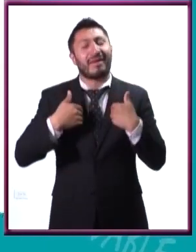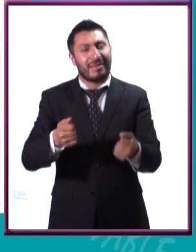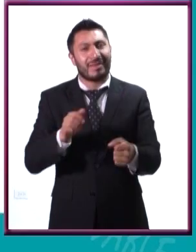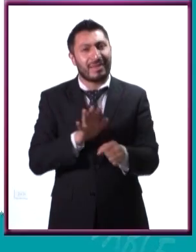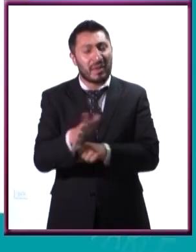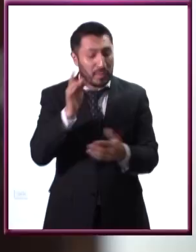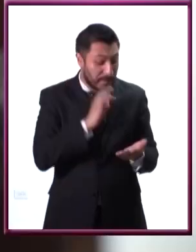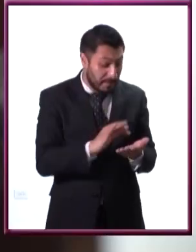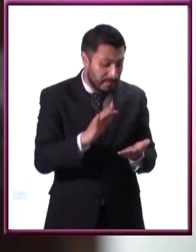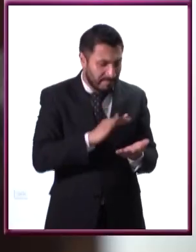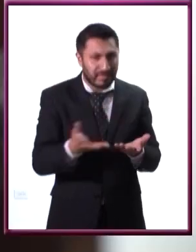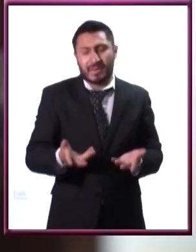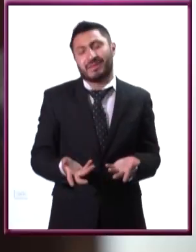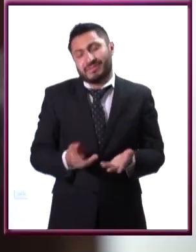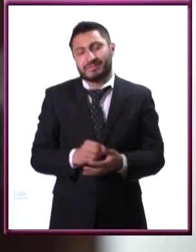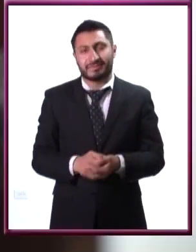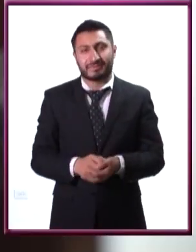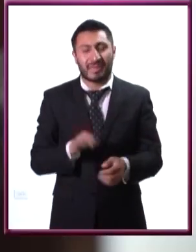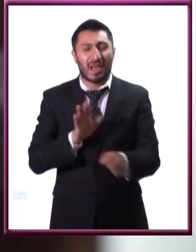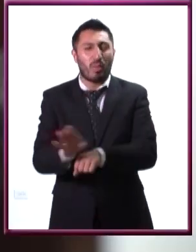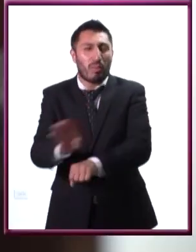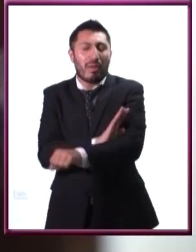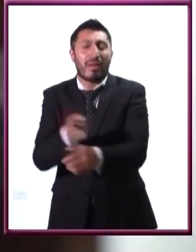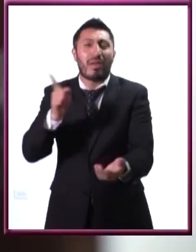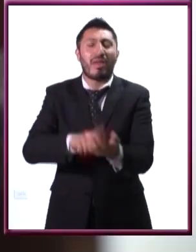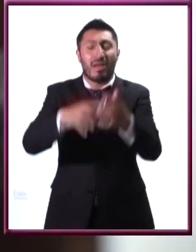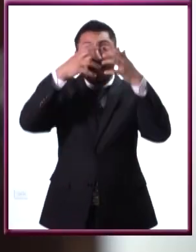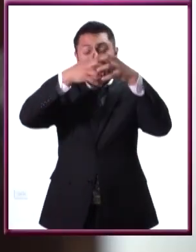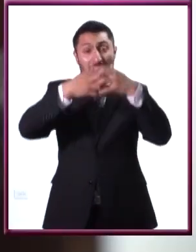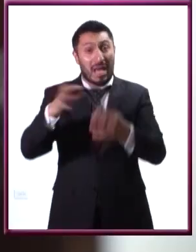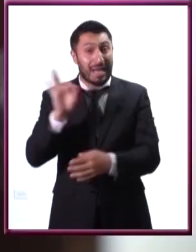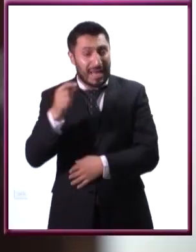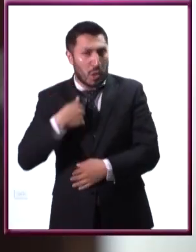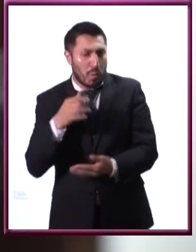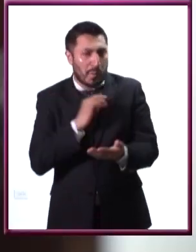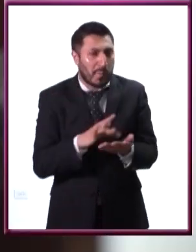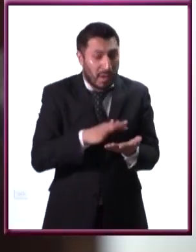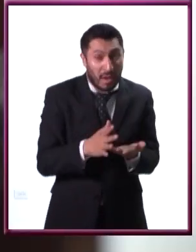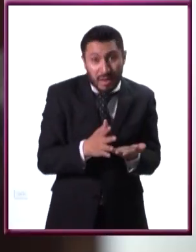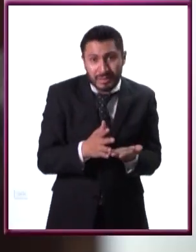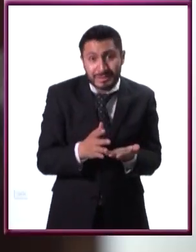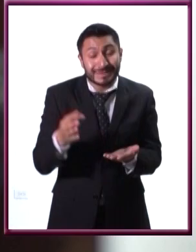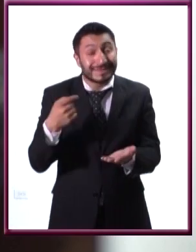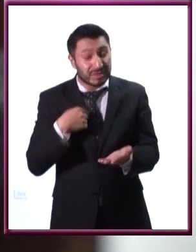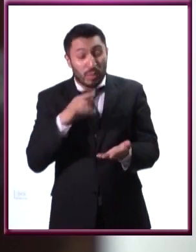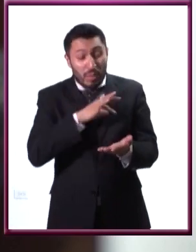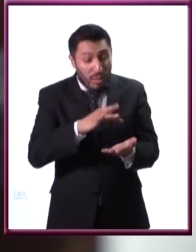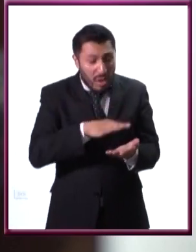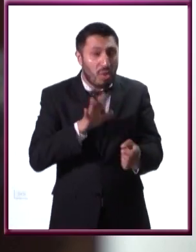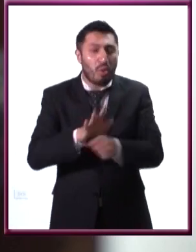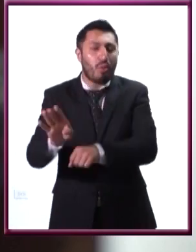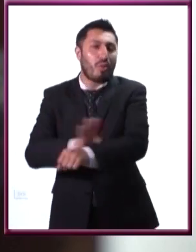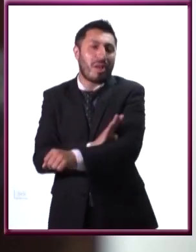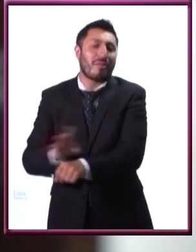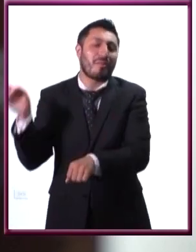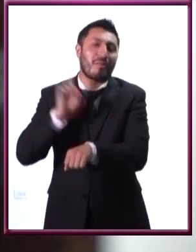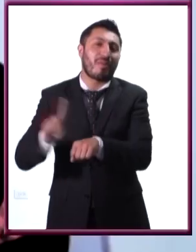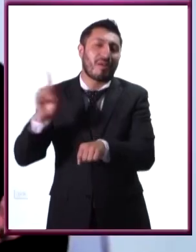lo que está ocurriendo. ¿Qué beneficios tiene para el cerebro la lectura? ¿Y cómo nos beneficia en nuestro